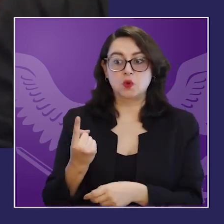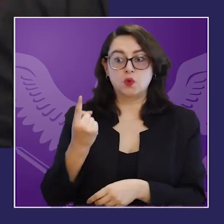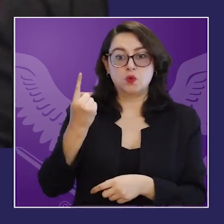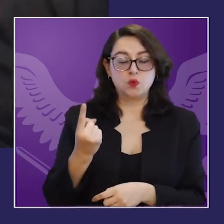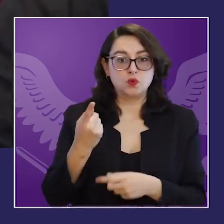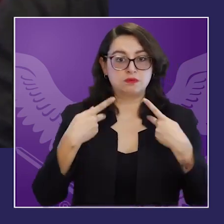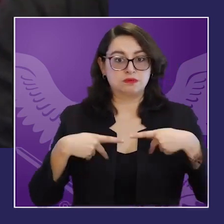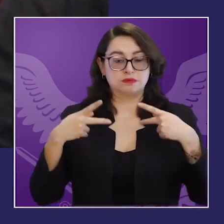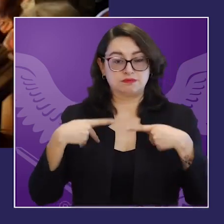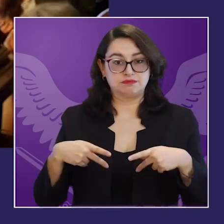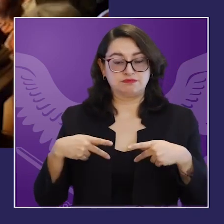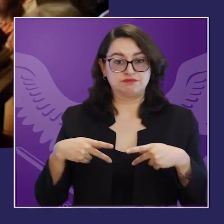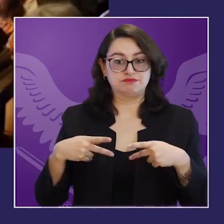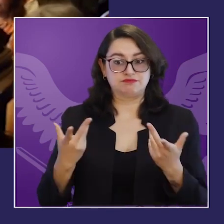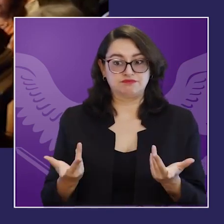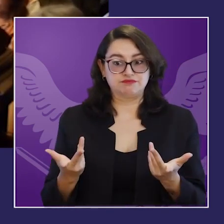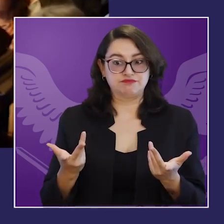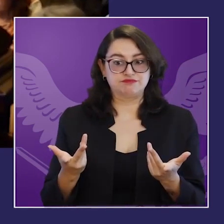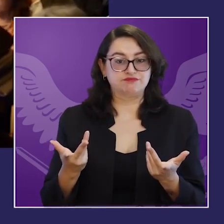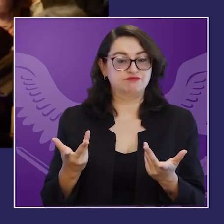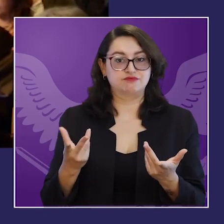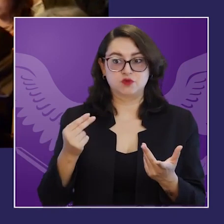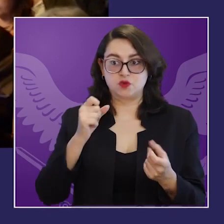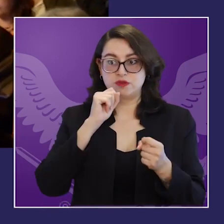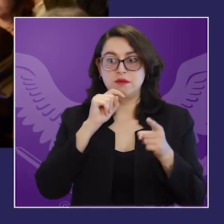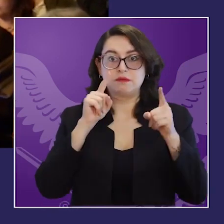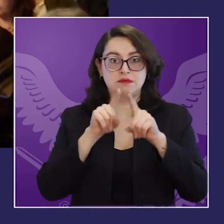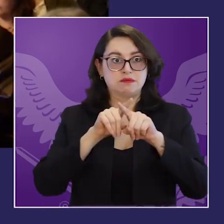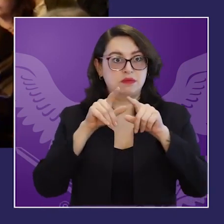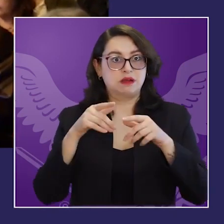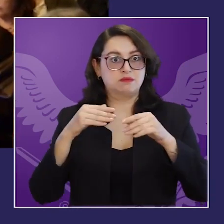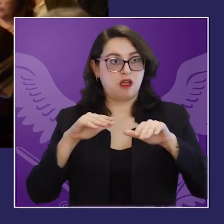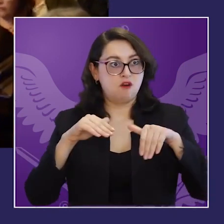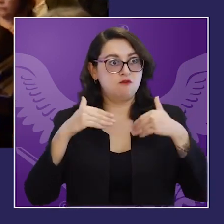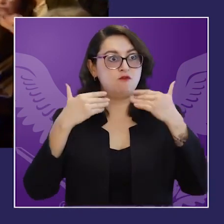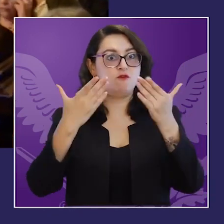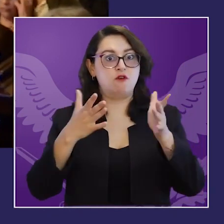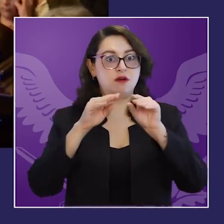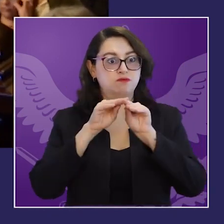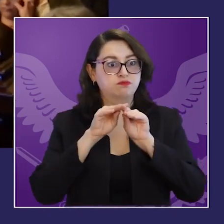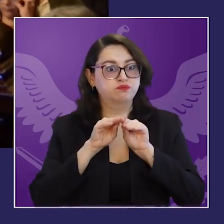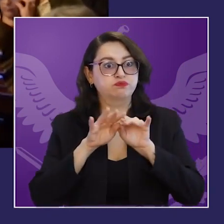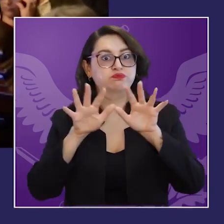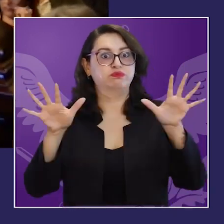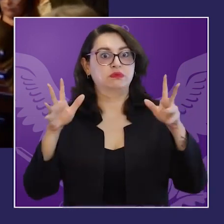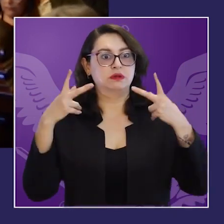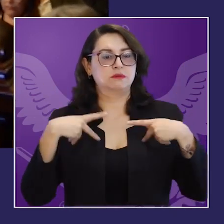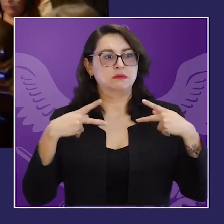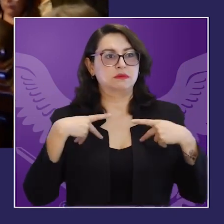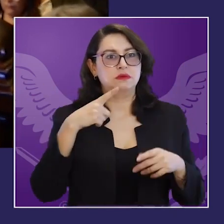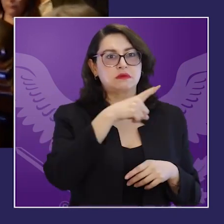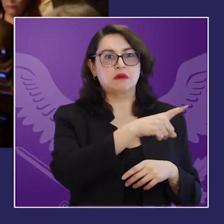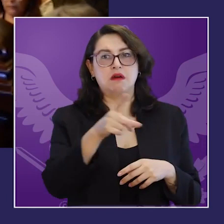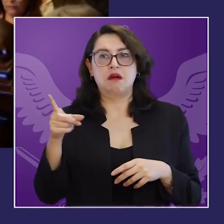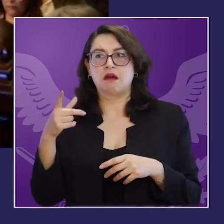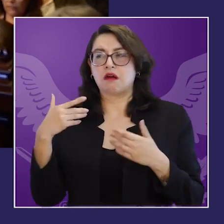pecuniario, sino que sobre todo tiene que ver con el mensaje que da la justicia. Y con el mensaje que da la justicia se